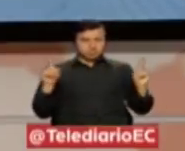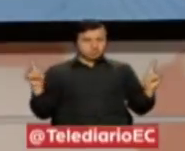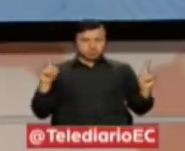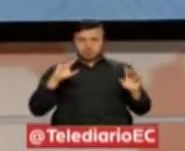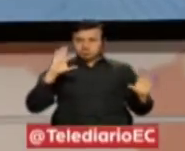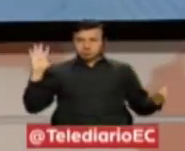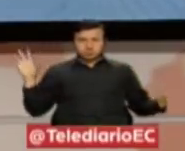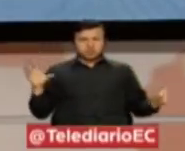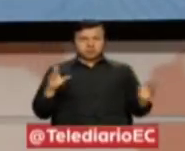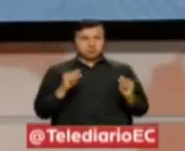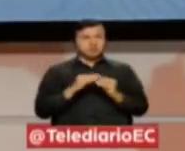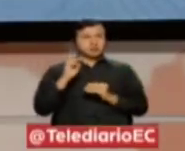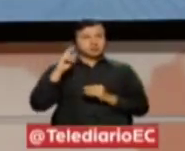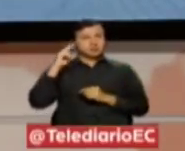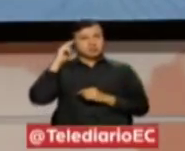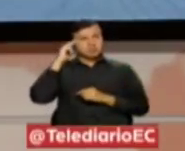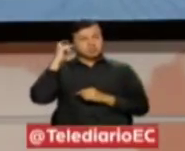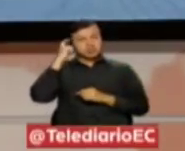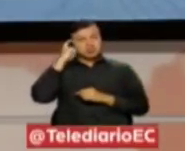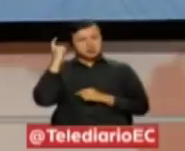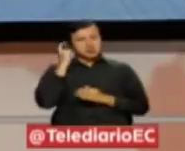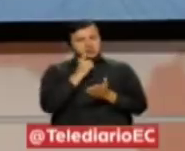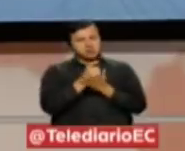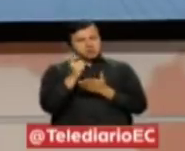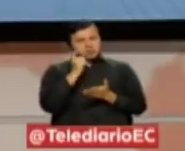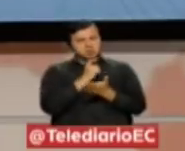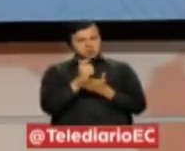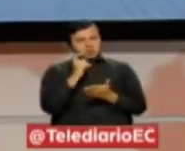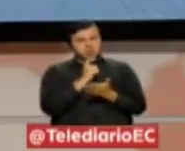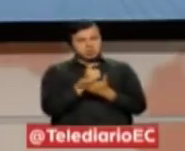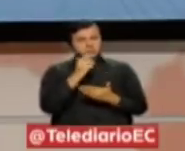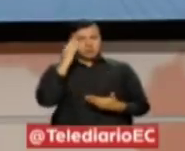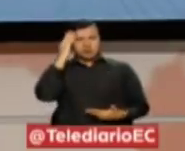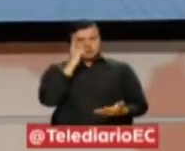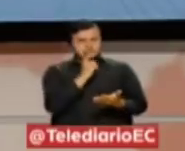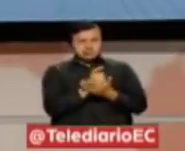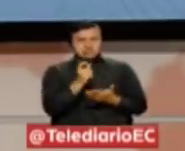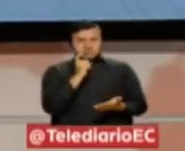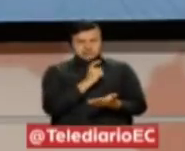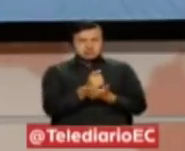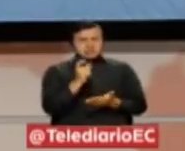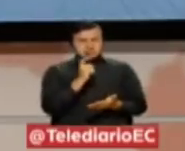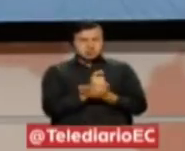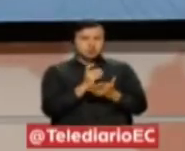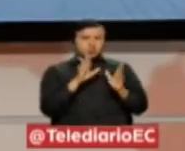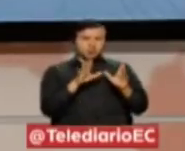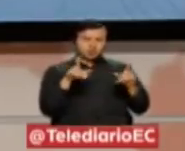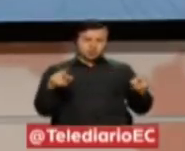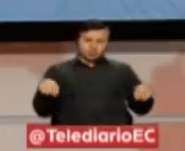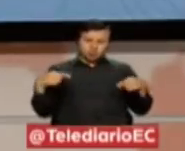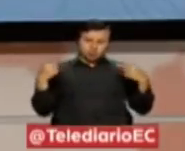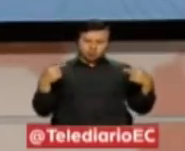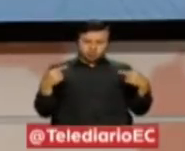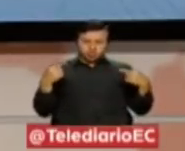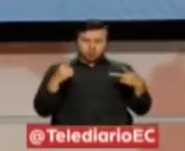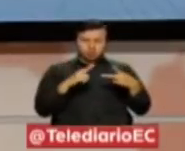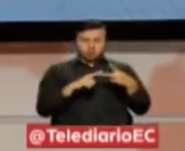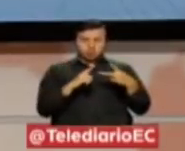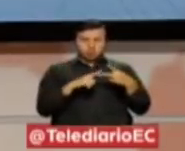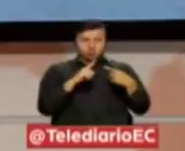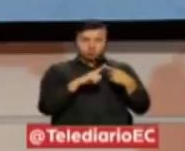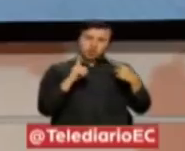circunscribe a una lógica cuasi conspirativa en el ejercicio de la política. Una cosa es la oposición y otra cosa es la